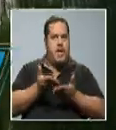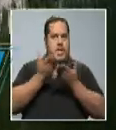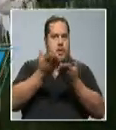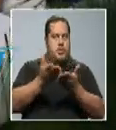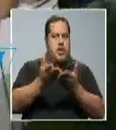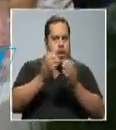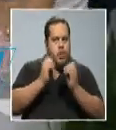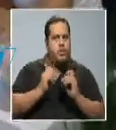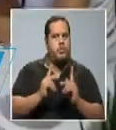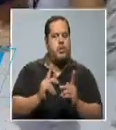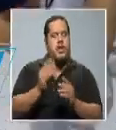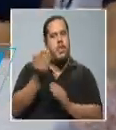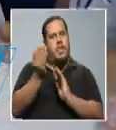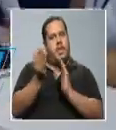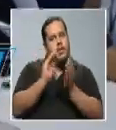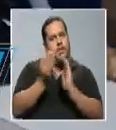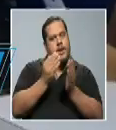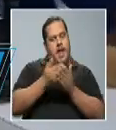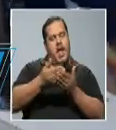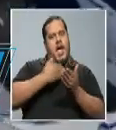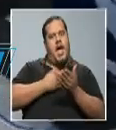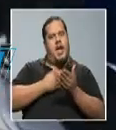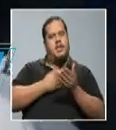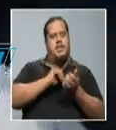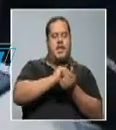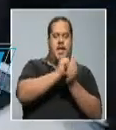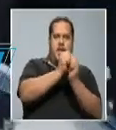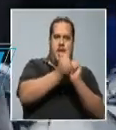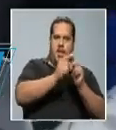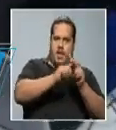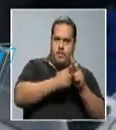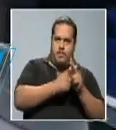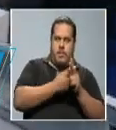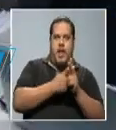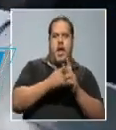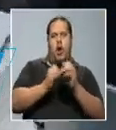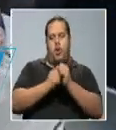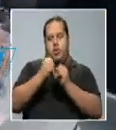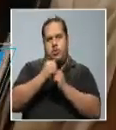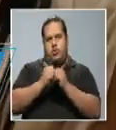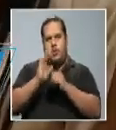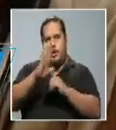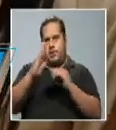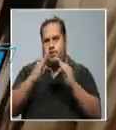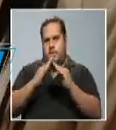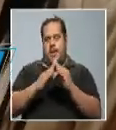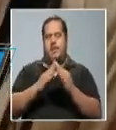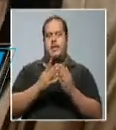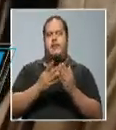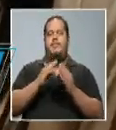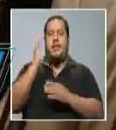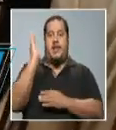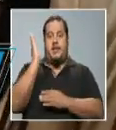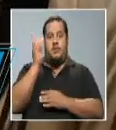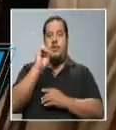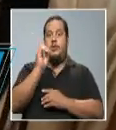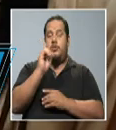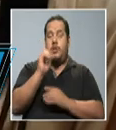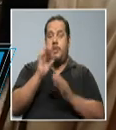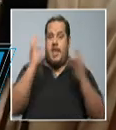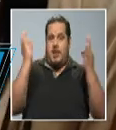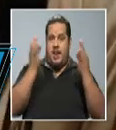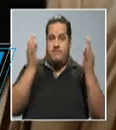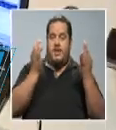opción de comparar antes de remodelar, ampliar, comprar o construir su casa. El evento se realiza desde hoy 21 y